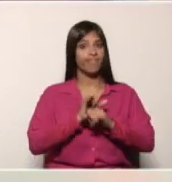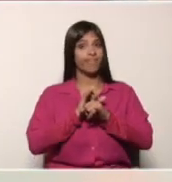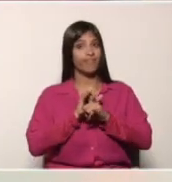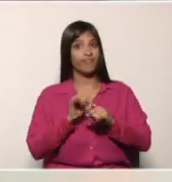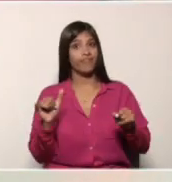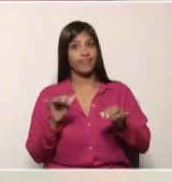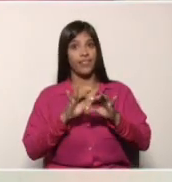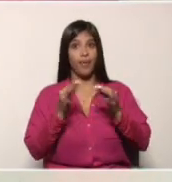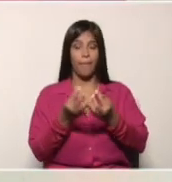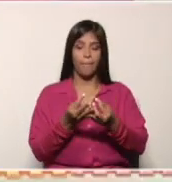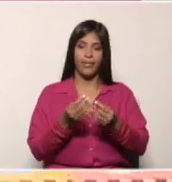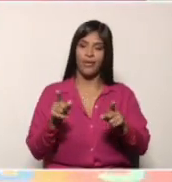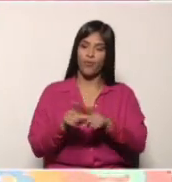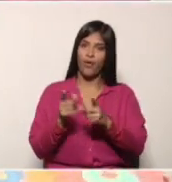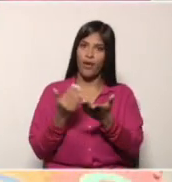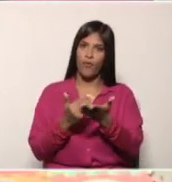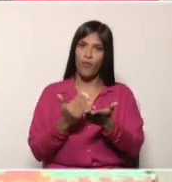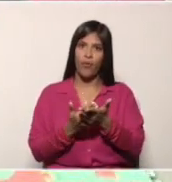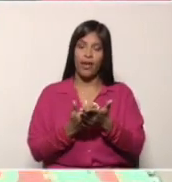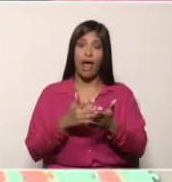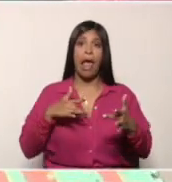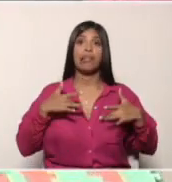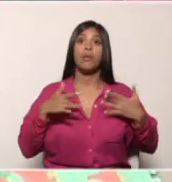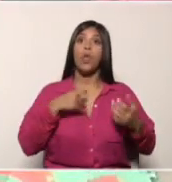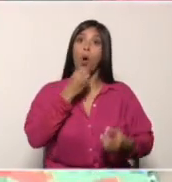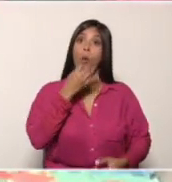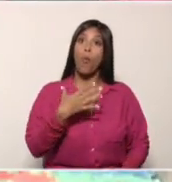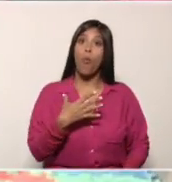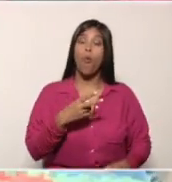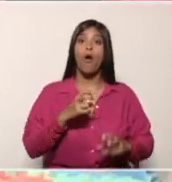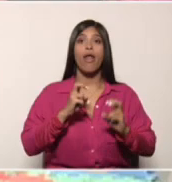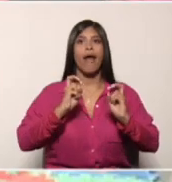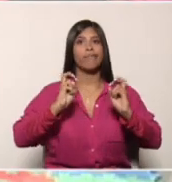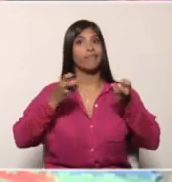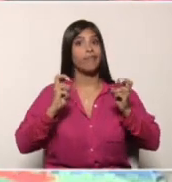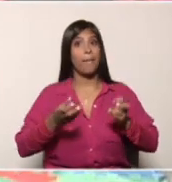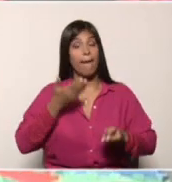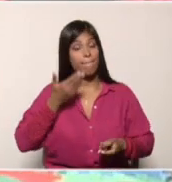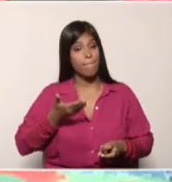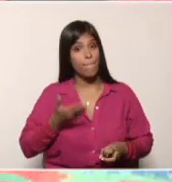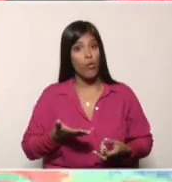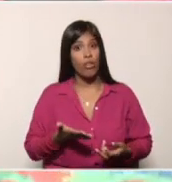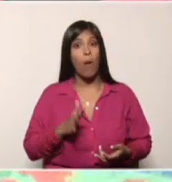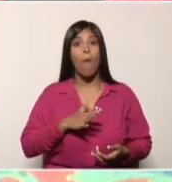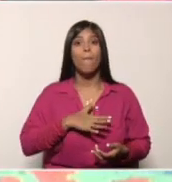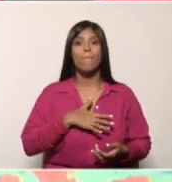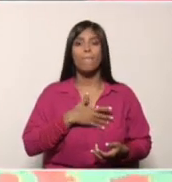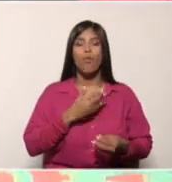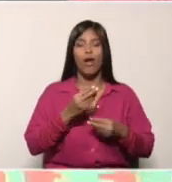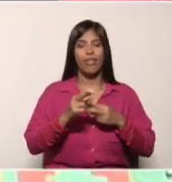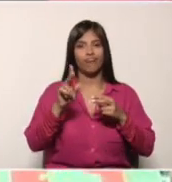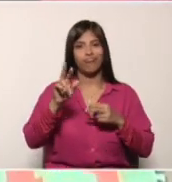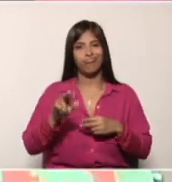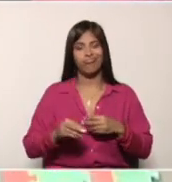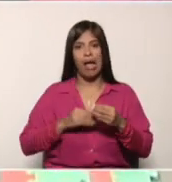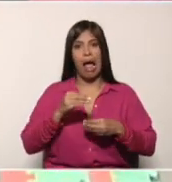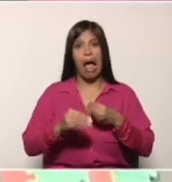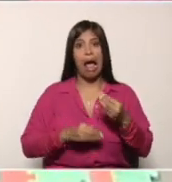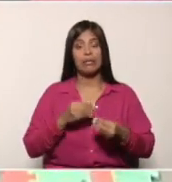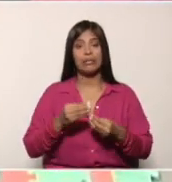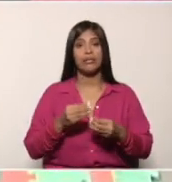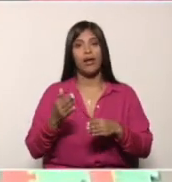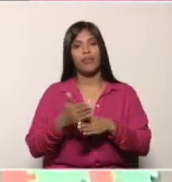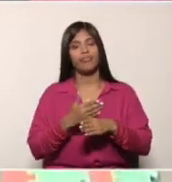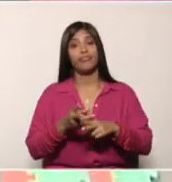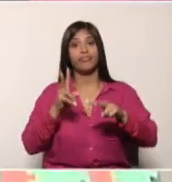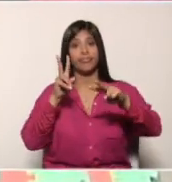Finalizamos por el día de hoy esta jornada con actividades maravillosas, un contenido que no se pierde de vista, que ustedes pueden realizarlo en casa, compartirlo, también utilizando